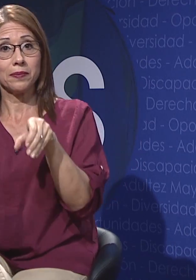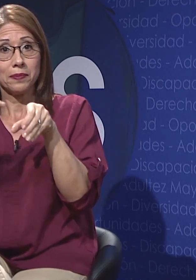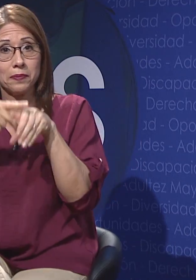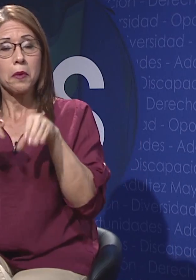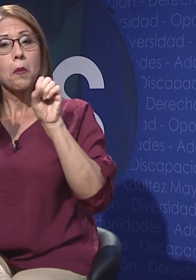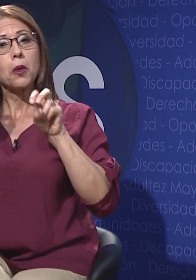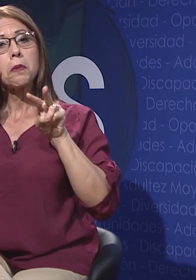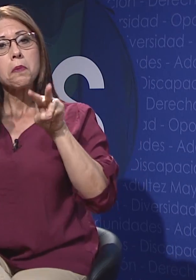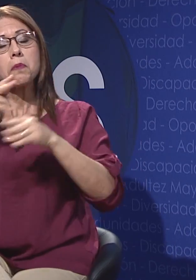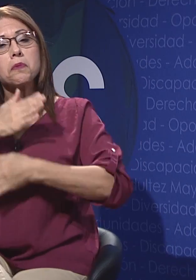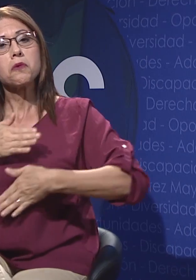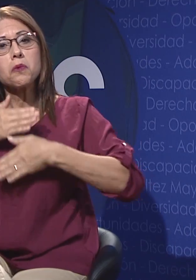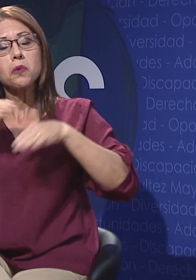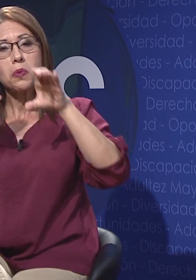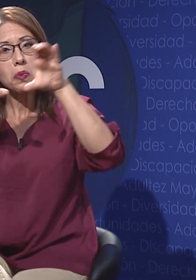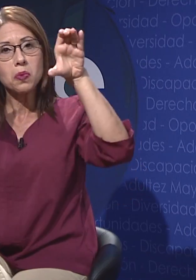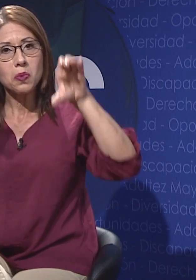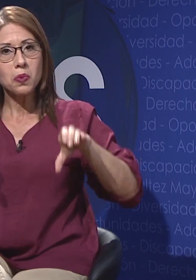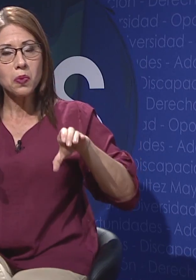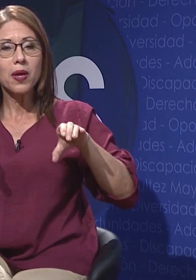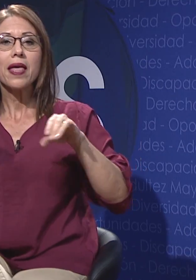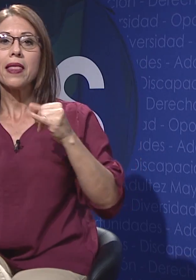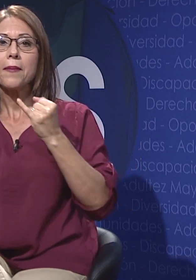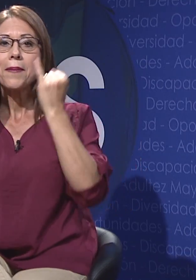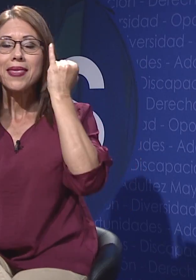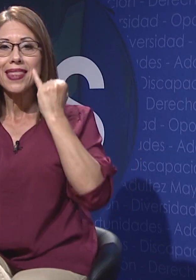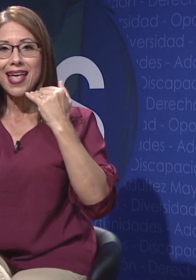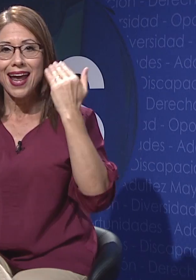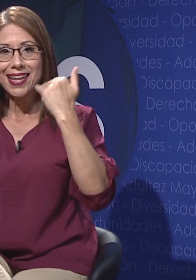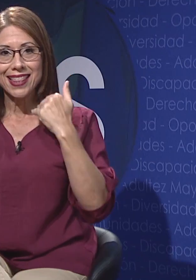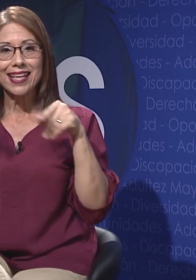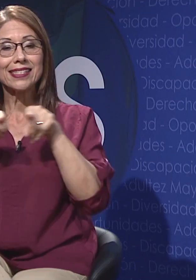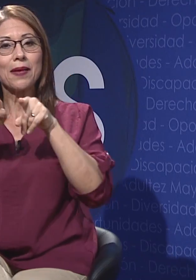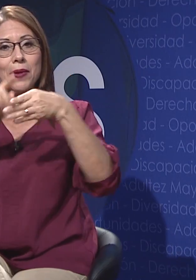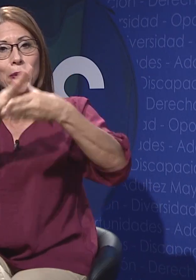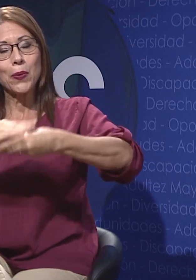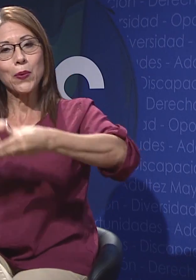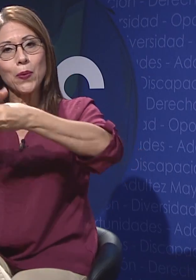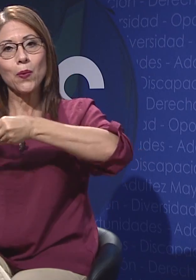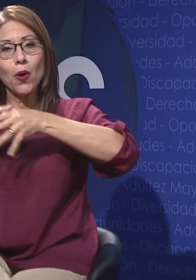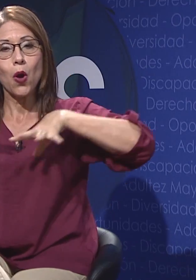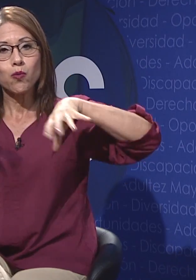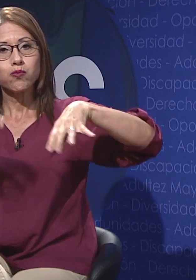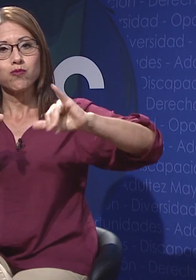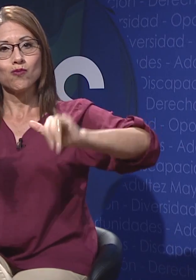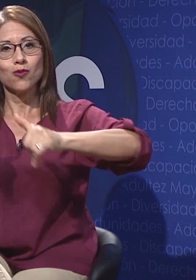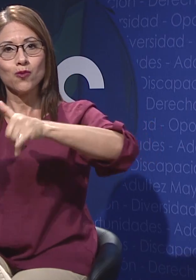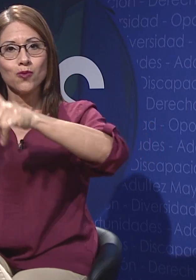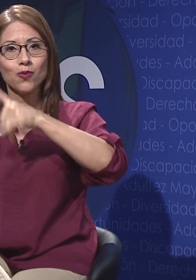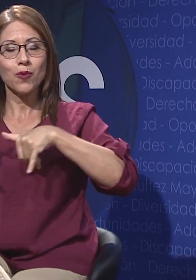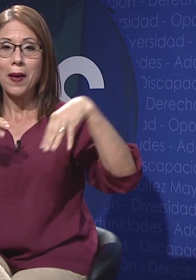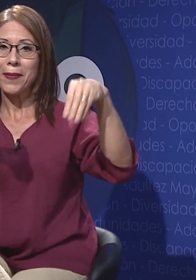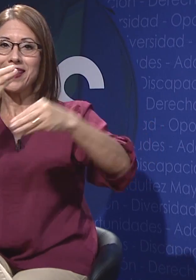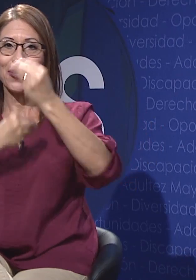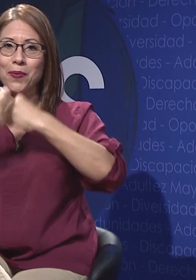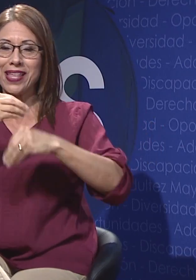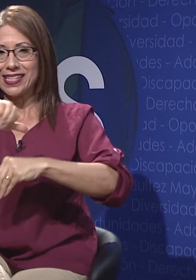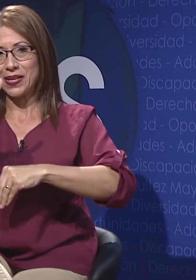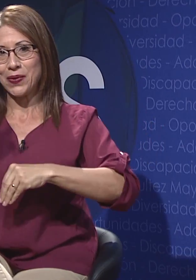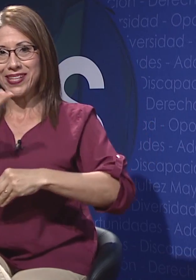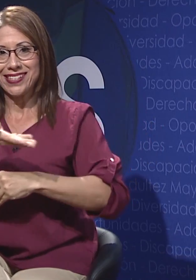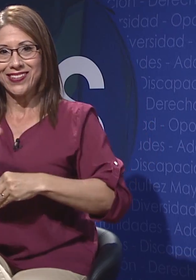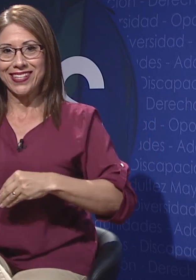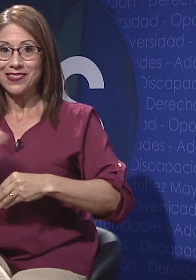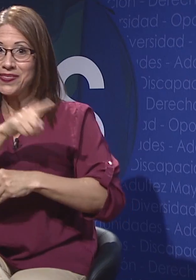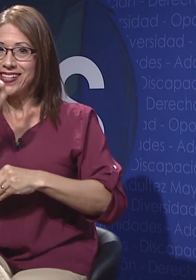Quienes participen podrán disfrutar de shows circenses, pintacaritas, cuentacuentos, inflables, ventas de comidas, entre otros.